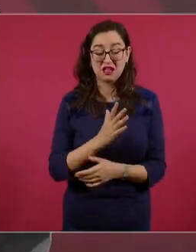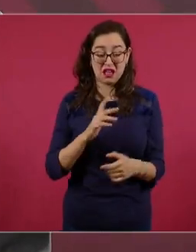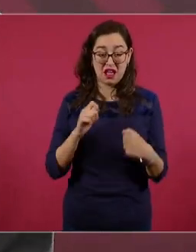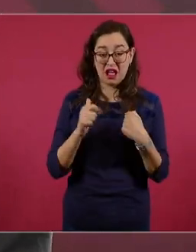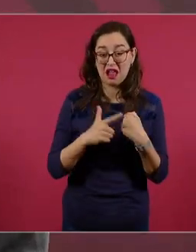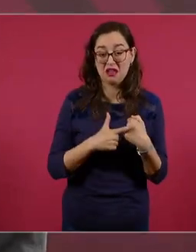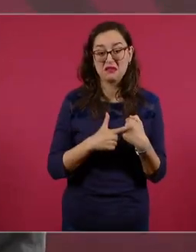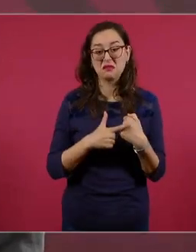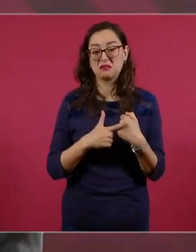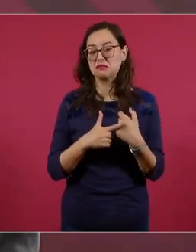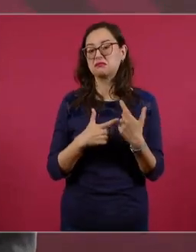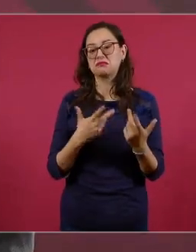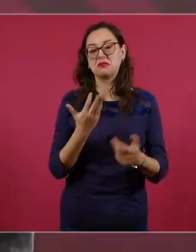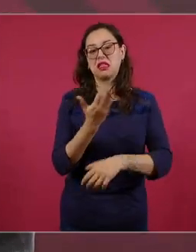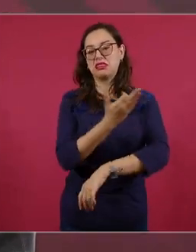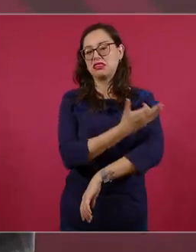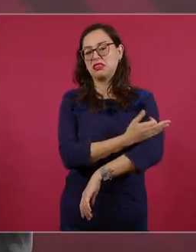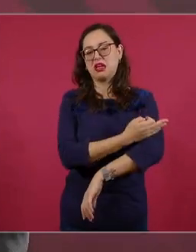es porque ya